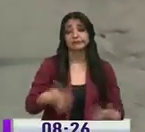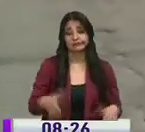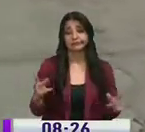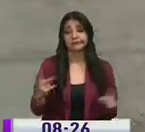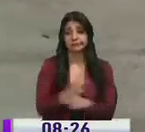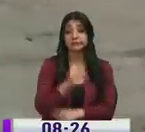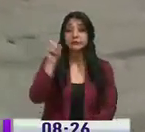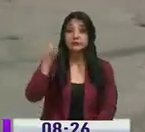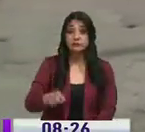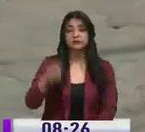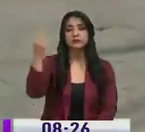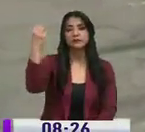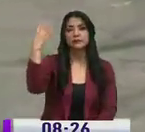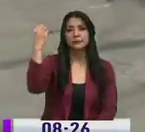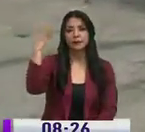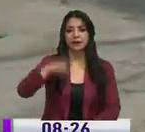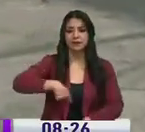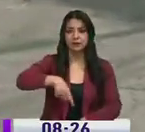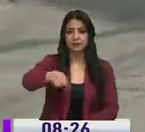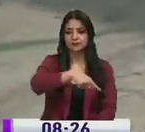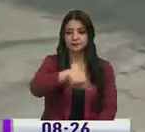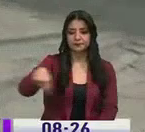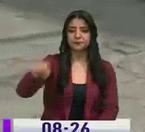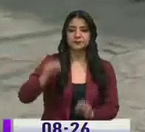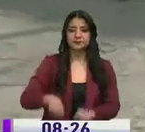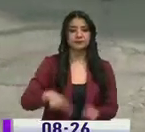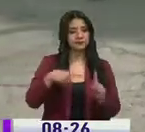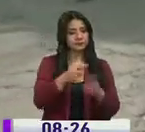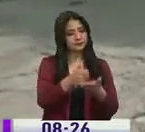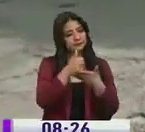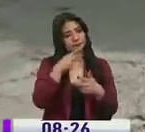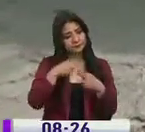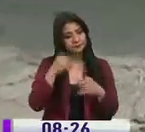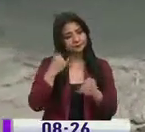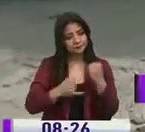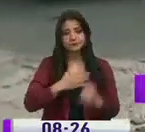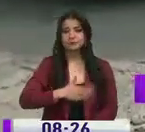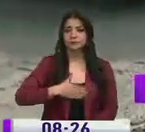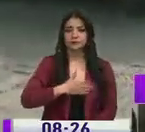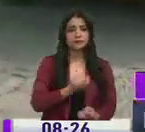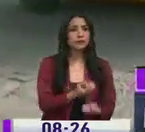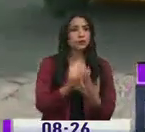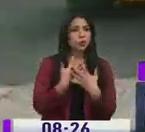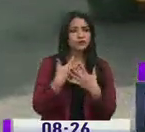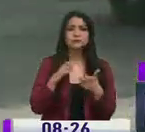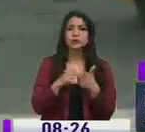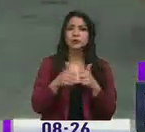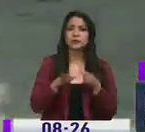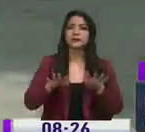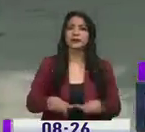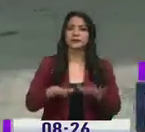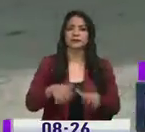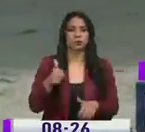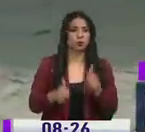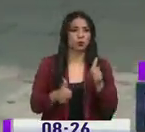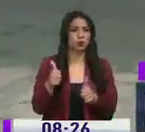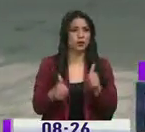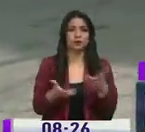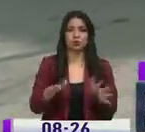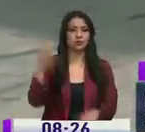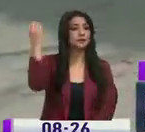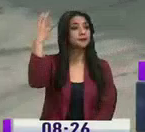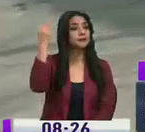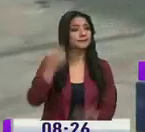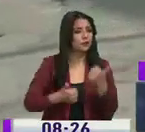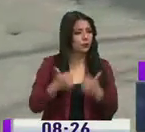un semáforo en esta intersección. Vecina, ayúdeme con su nombre y apellido, cuéntame cuál es el problema que ustedes tienen al no tener este